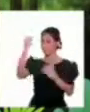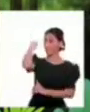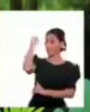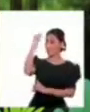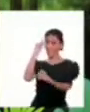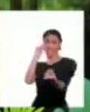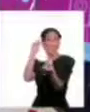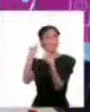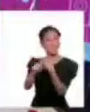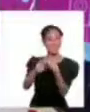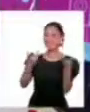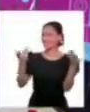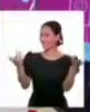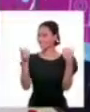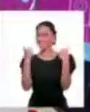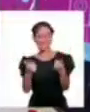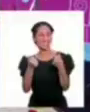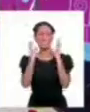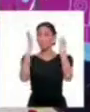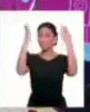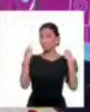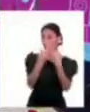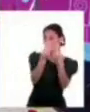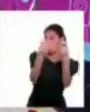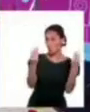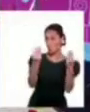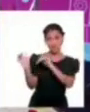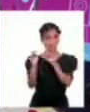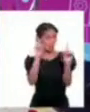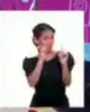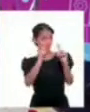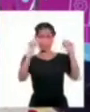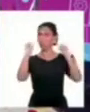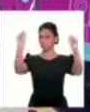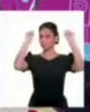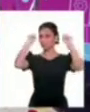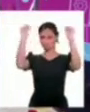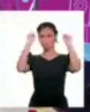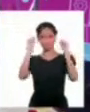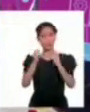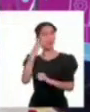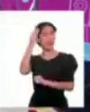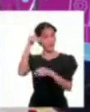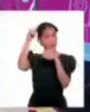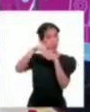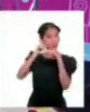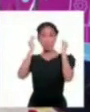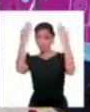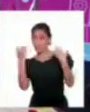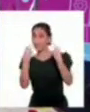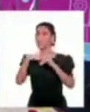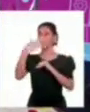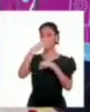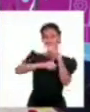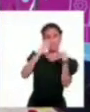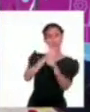nuestros sueños. Muchas mujeres como ella siguieron luchando por lograr el voto femenino y lo consiguieron